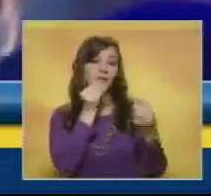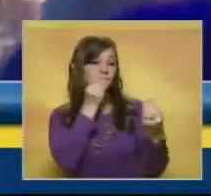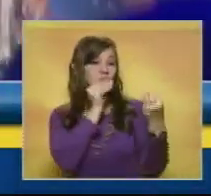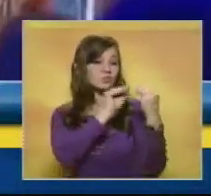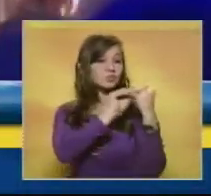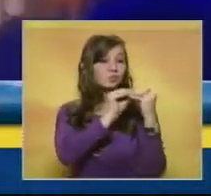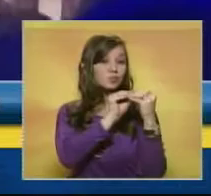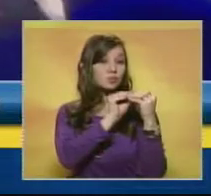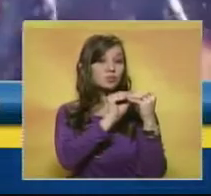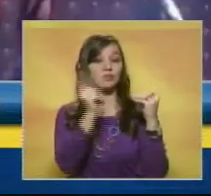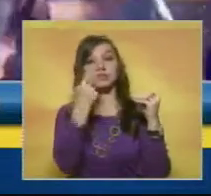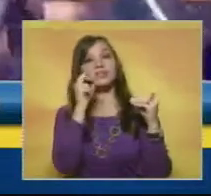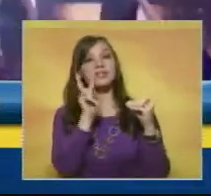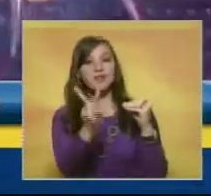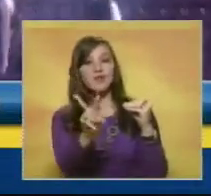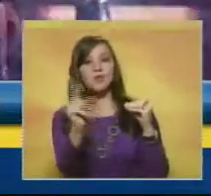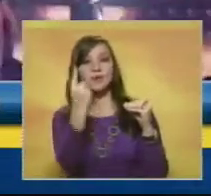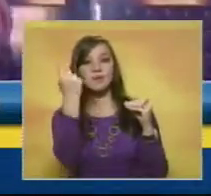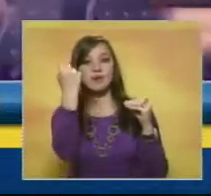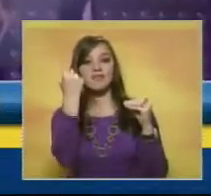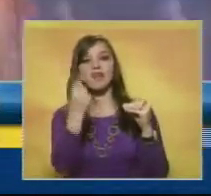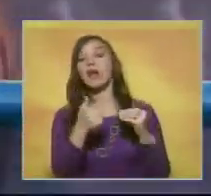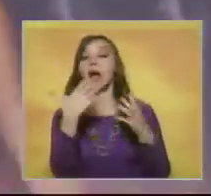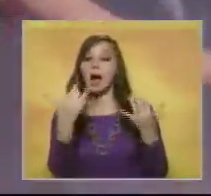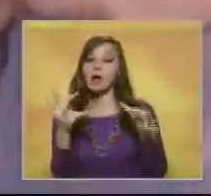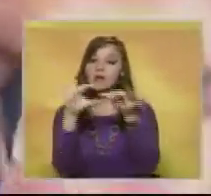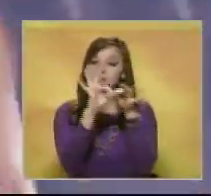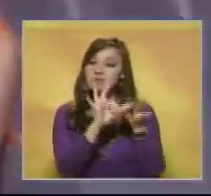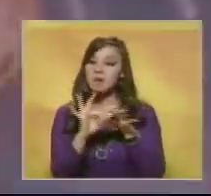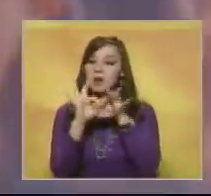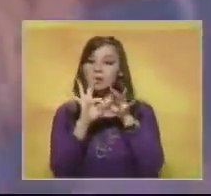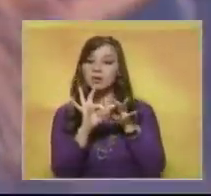beso, una relación que se consolida cada vez más.